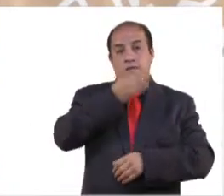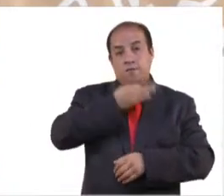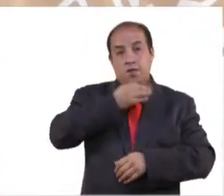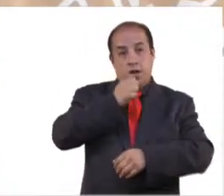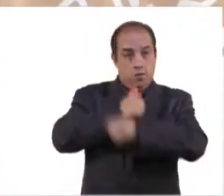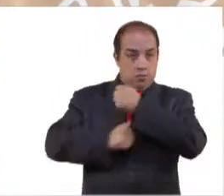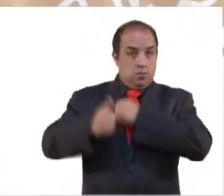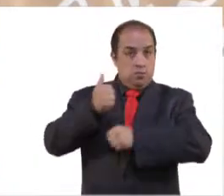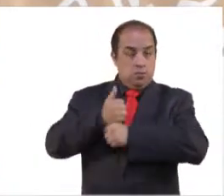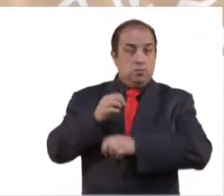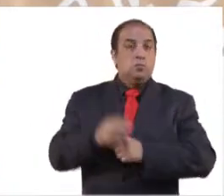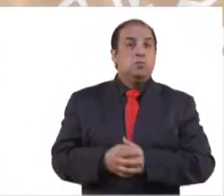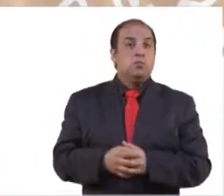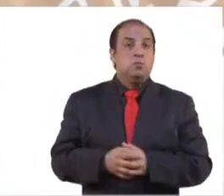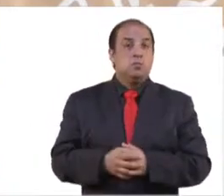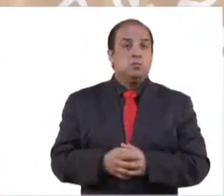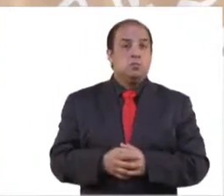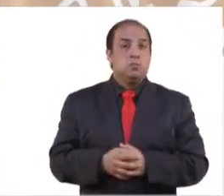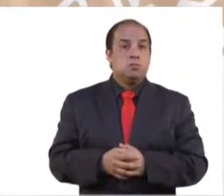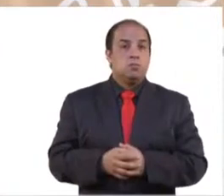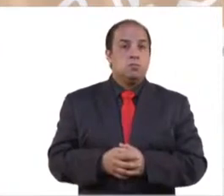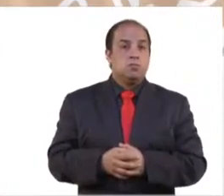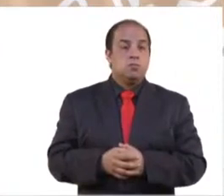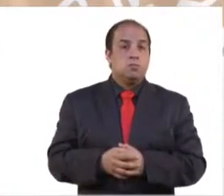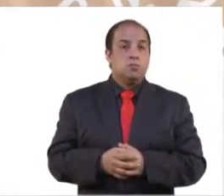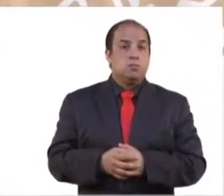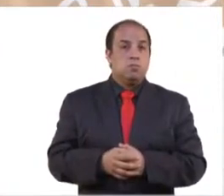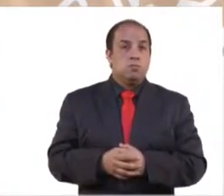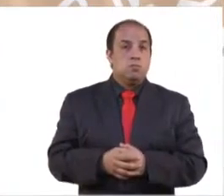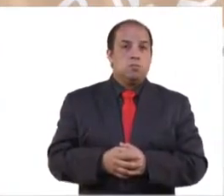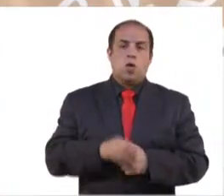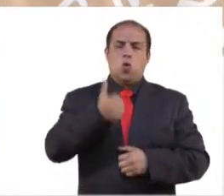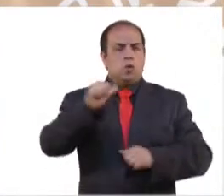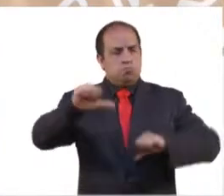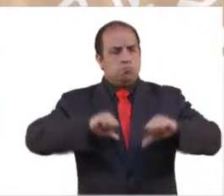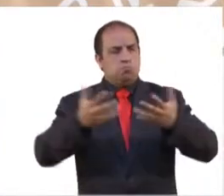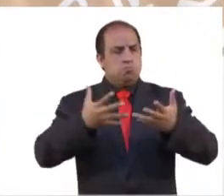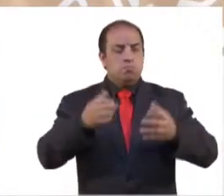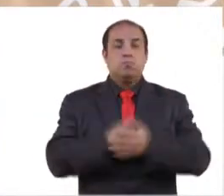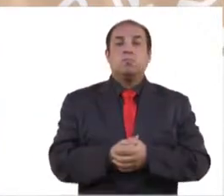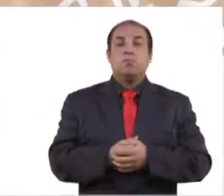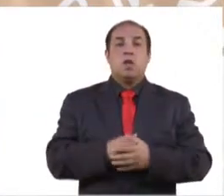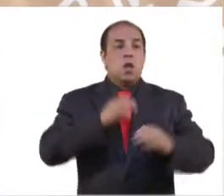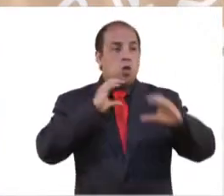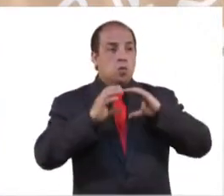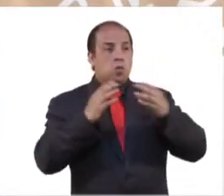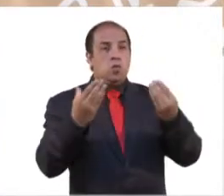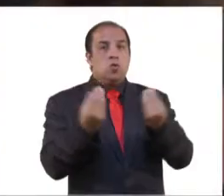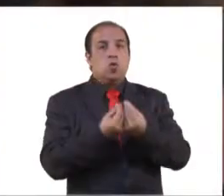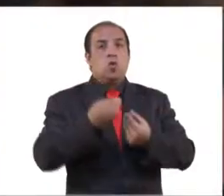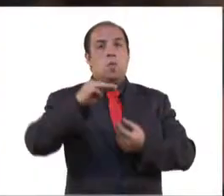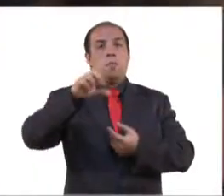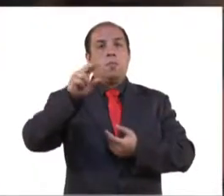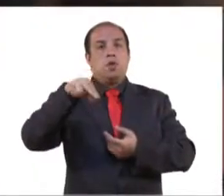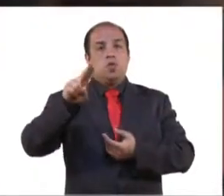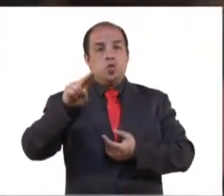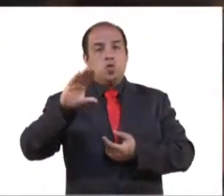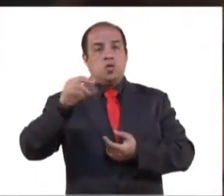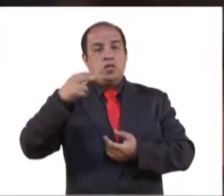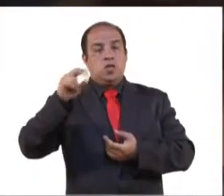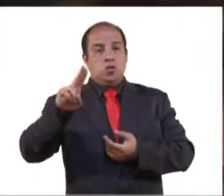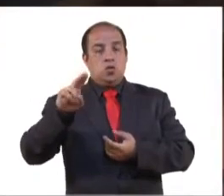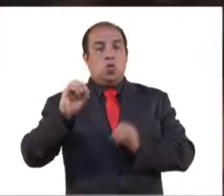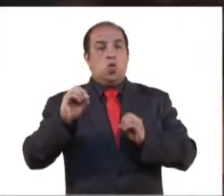pasado, con algunas otras actividades. ¿Tuvo comunicación con Manu Chao o incluso en